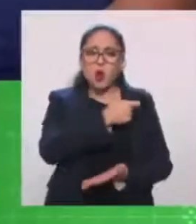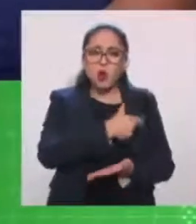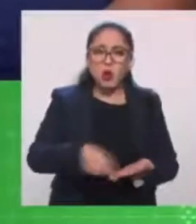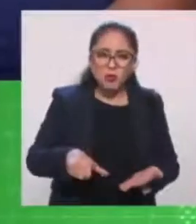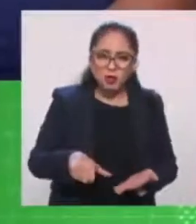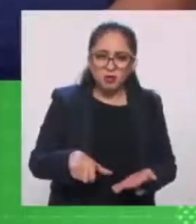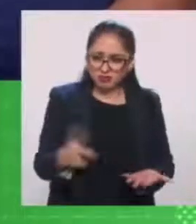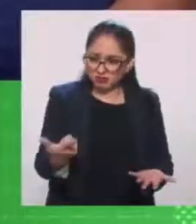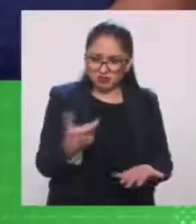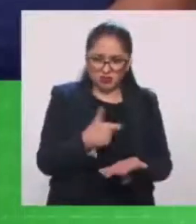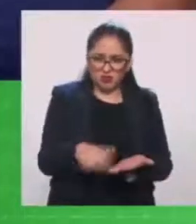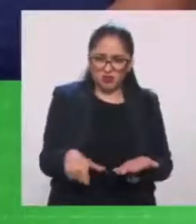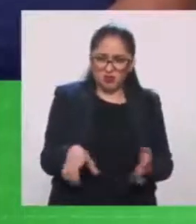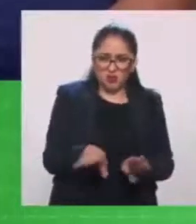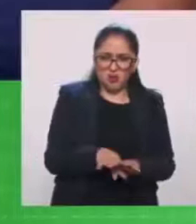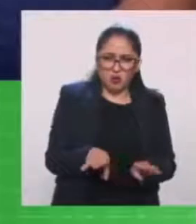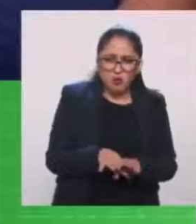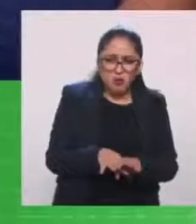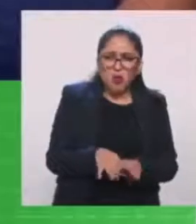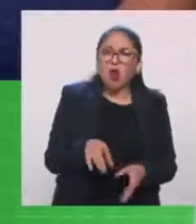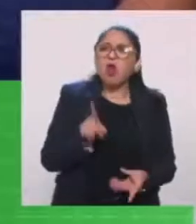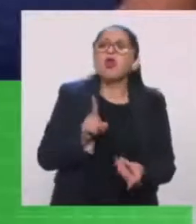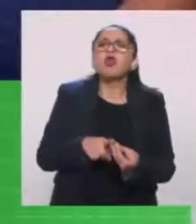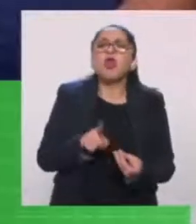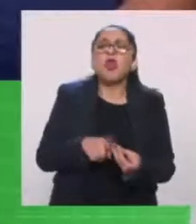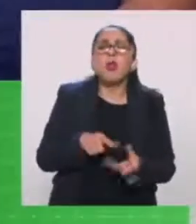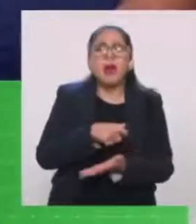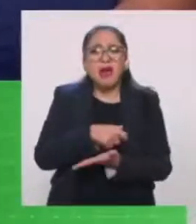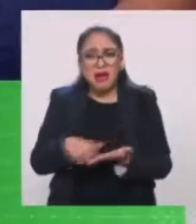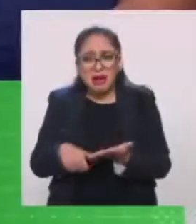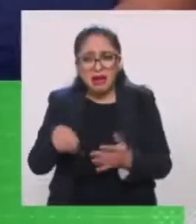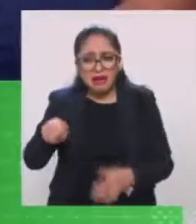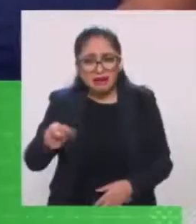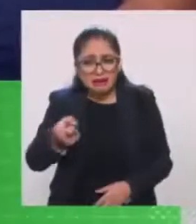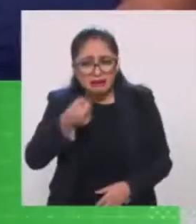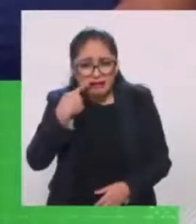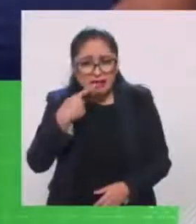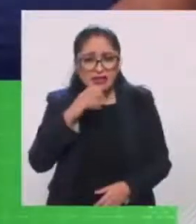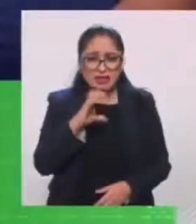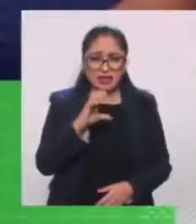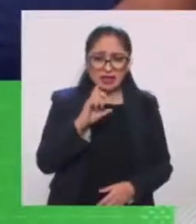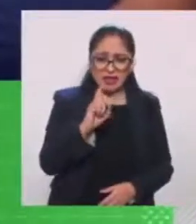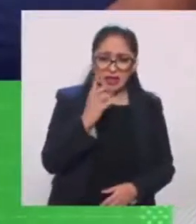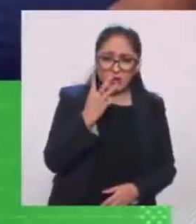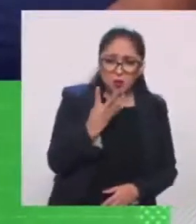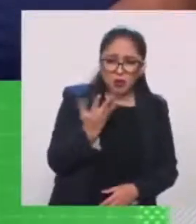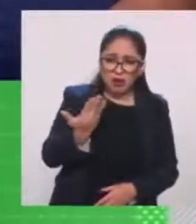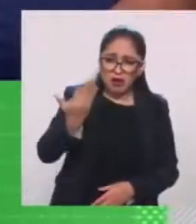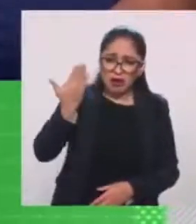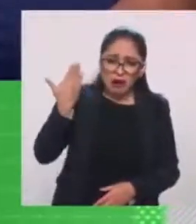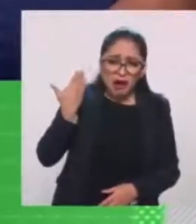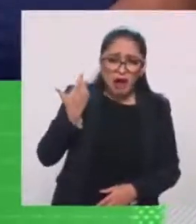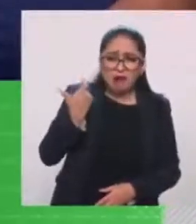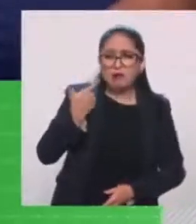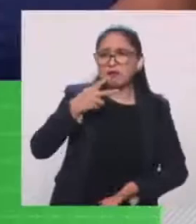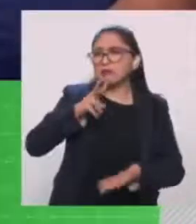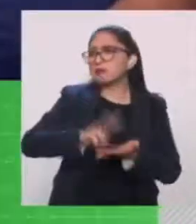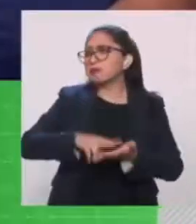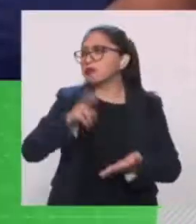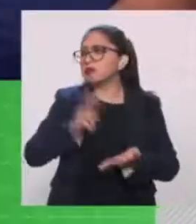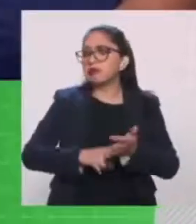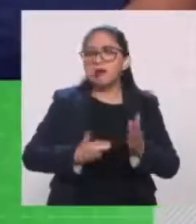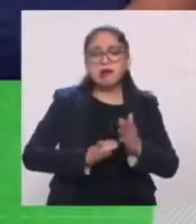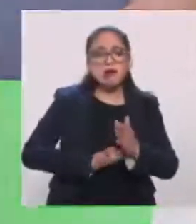compro, dime cuánto cuesta. Y para una carga viral y un CD4 tenía que ir al INDRE, que costaba un dineral, los tratamientos un